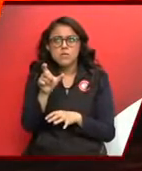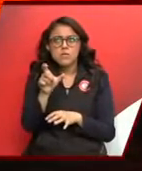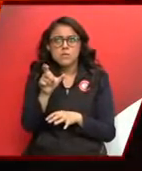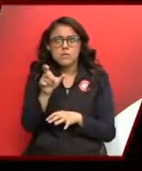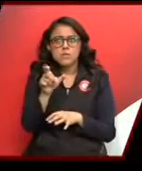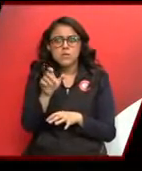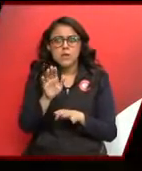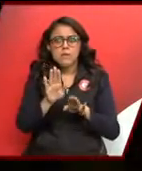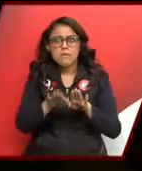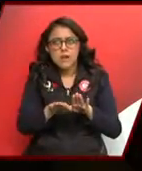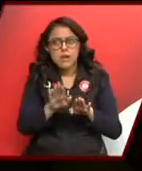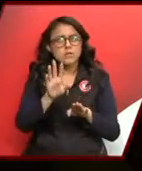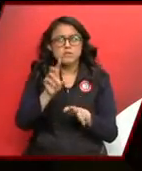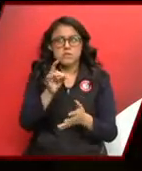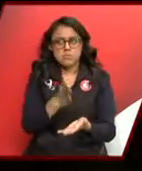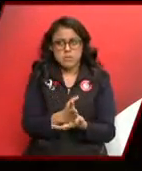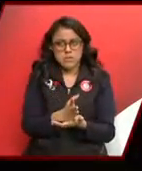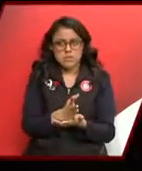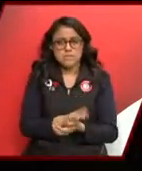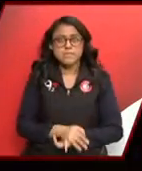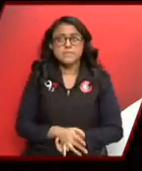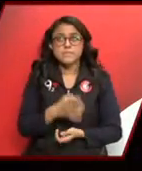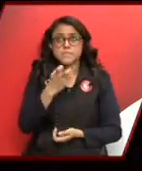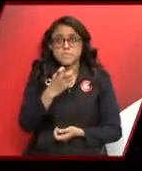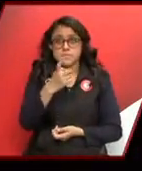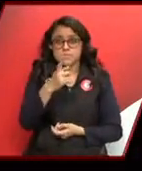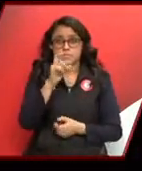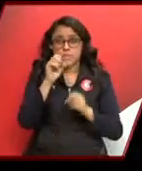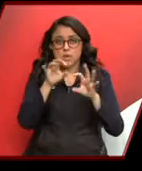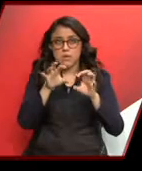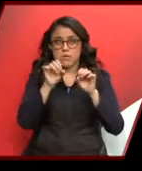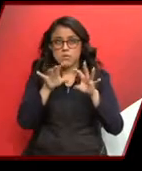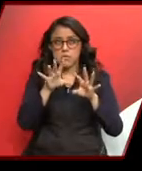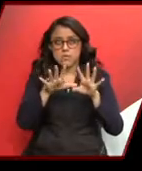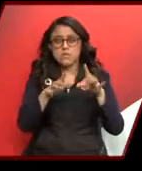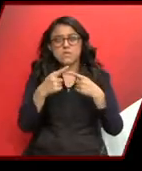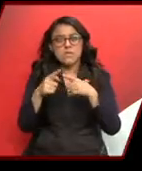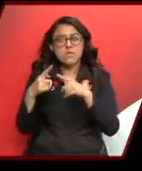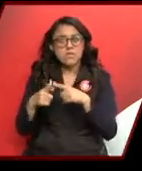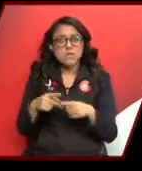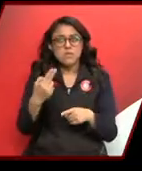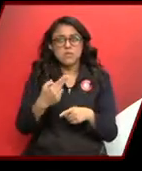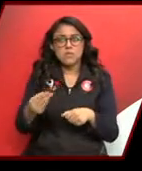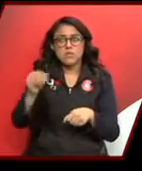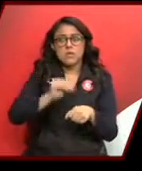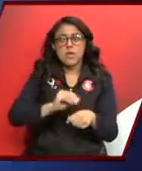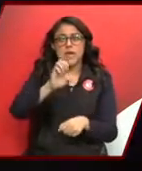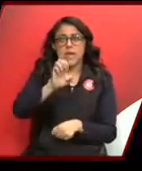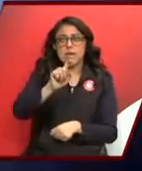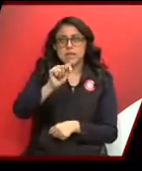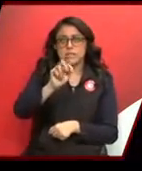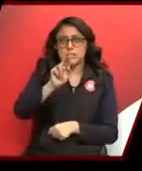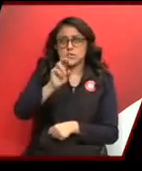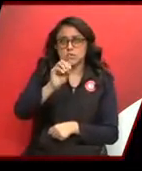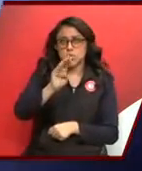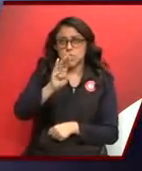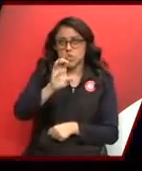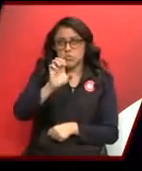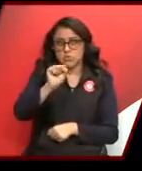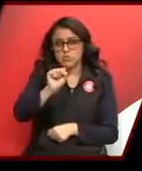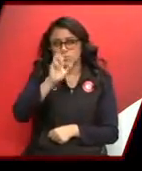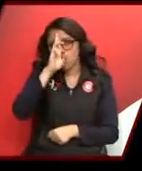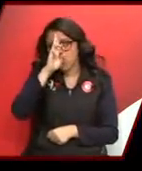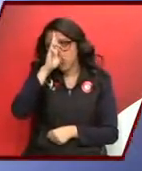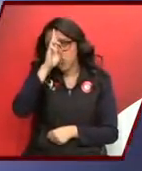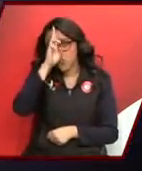presionaba yo el freno. Ciertamente, este tipo de efecto lo hacen unos aparatos llamados estrobos, los cuales están prohibidos